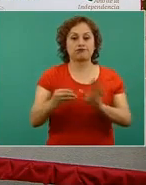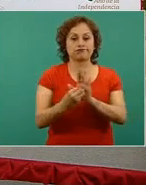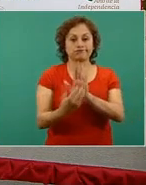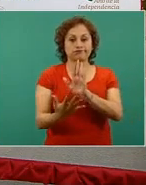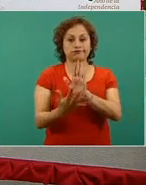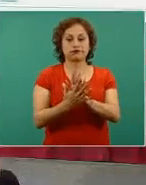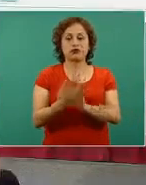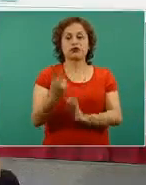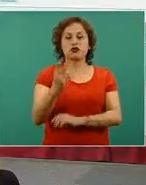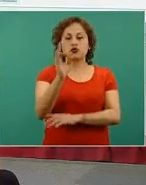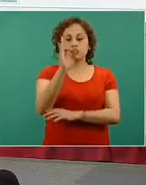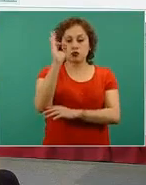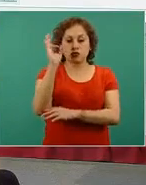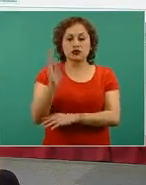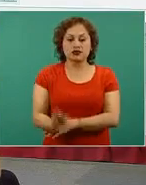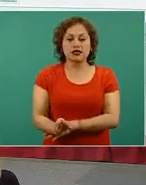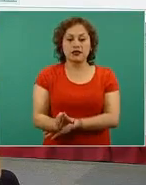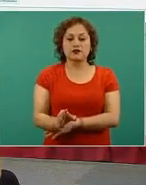activos con